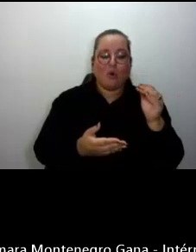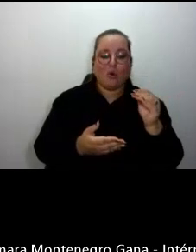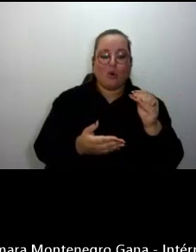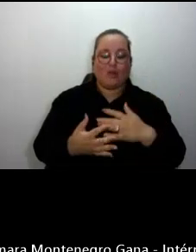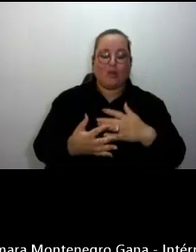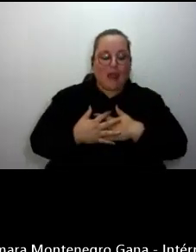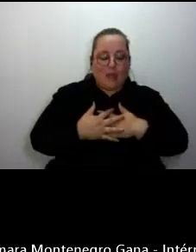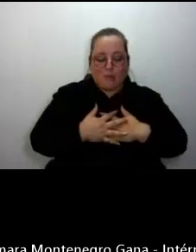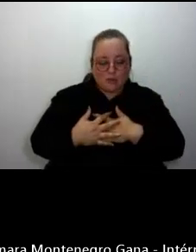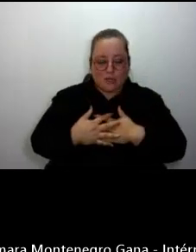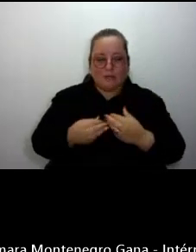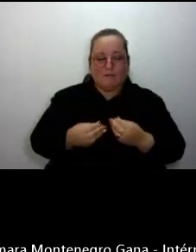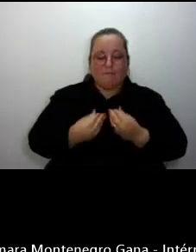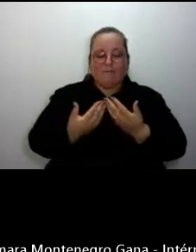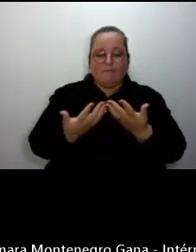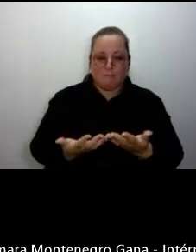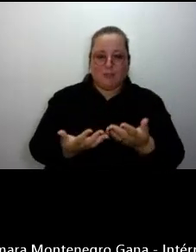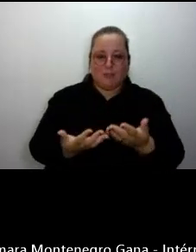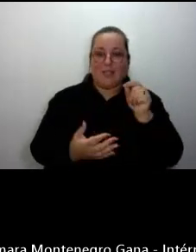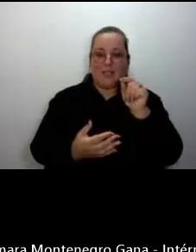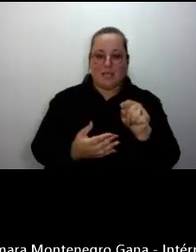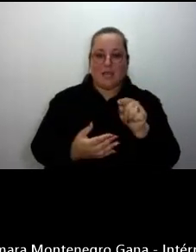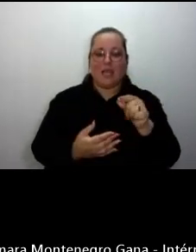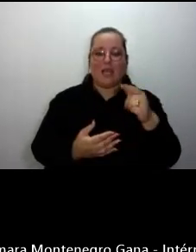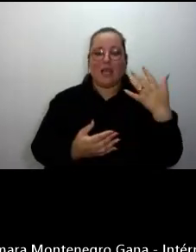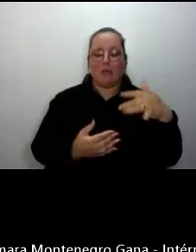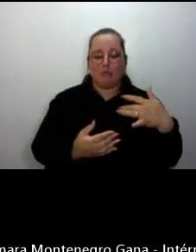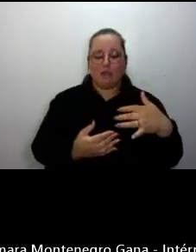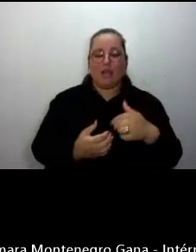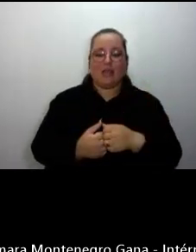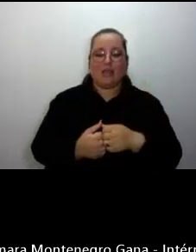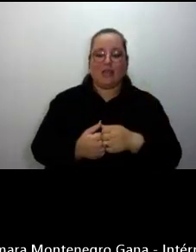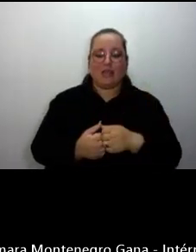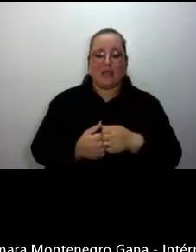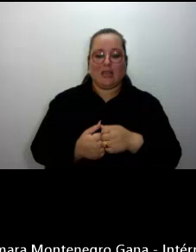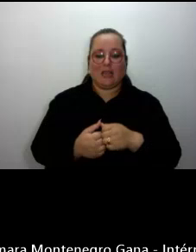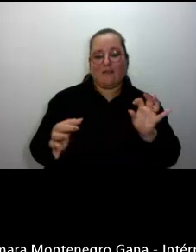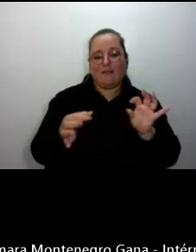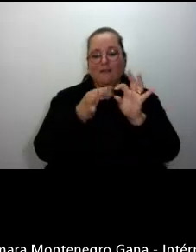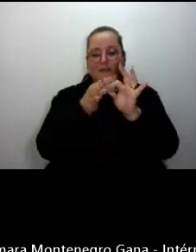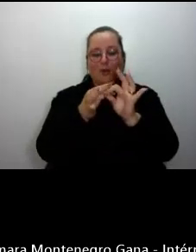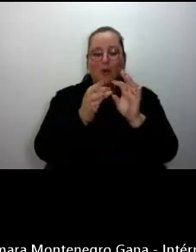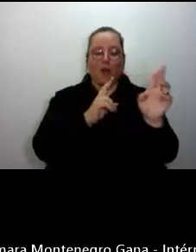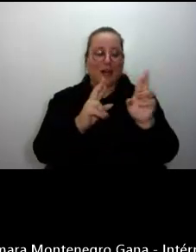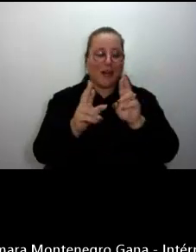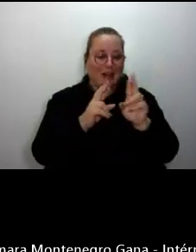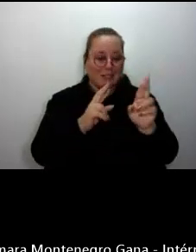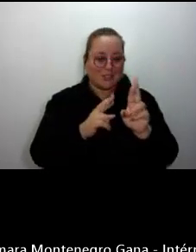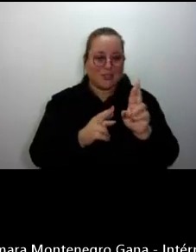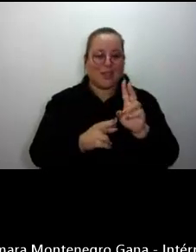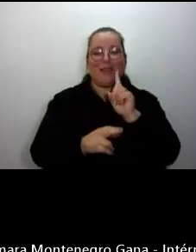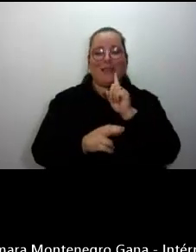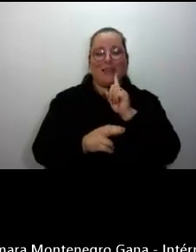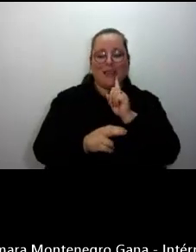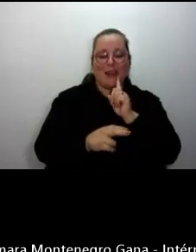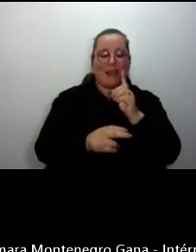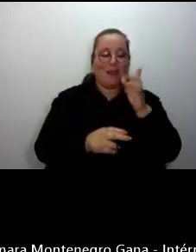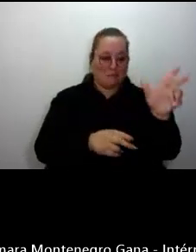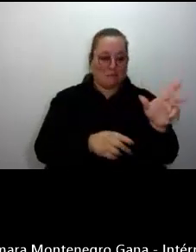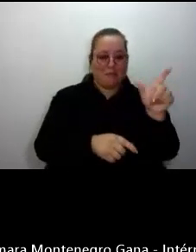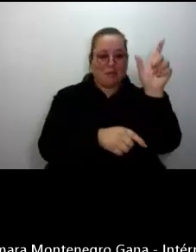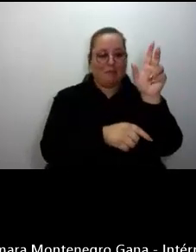emociones. Y en este sentido va a ser clave este vínculo o relación que exista, ¿verdad?, recíproco entre el profesional